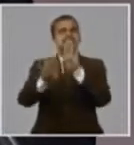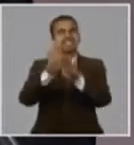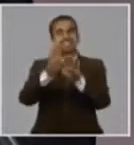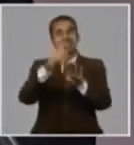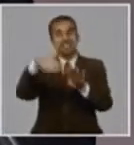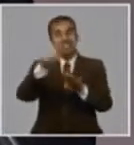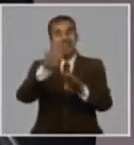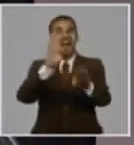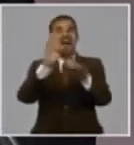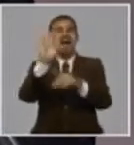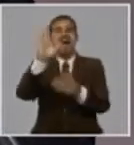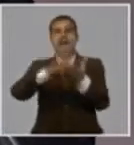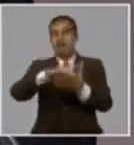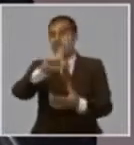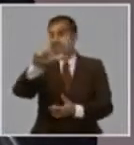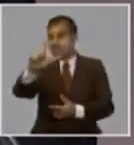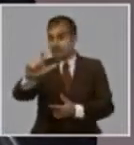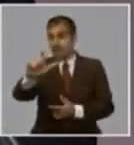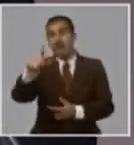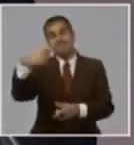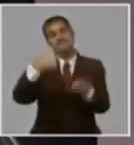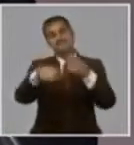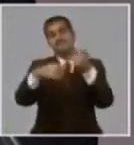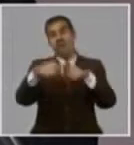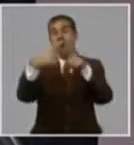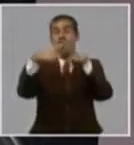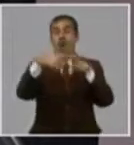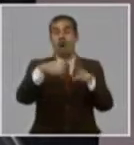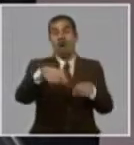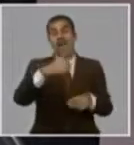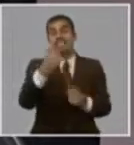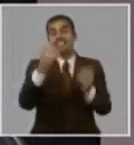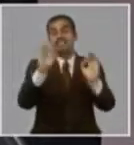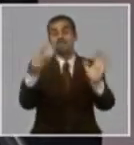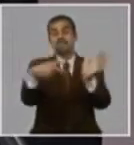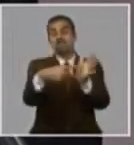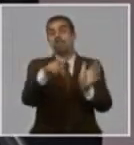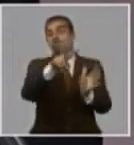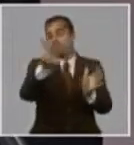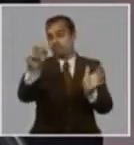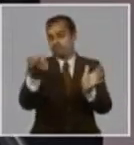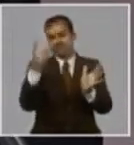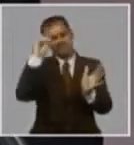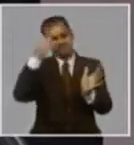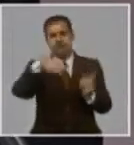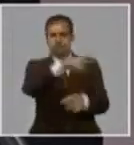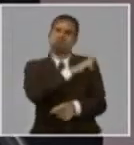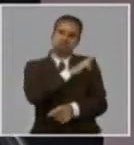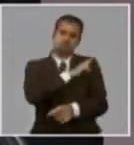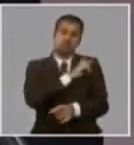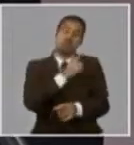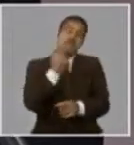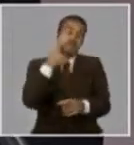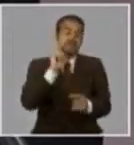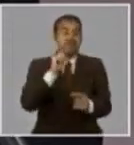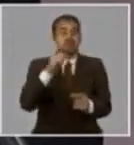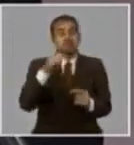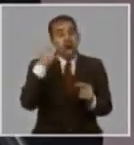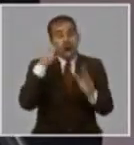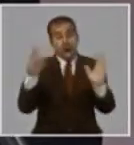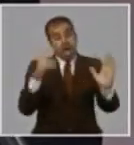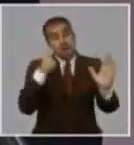algo de que las personas se quejan con mucha razón, y vamos a tratar que antes que finalice el año nosotros poder darle una solución, por lo menos en estos casos